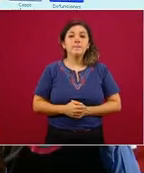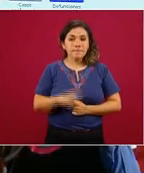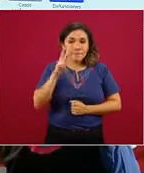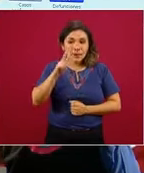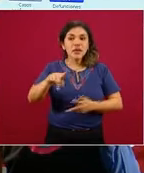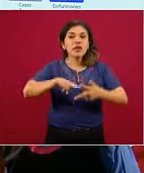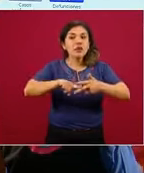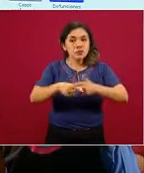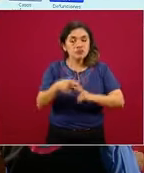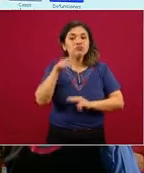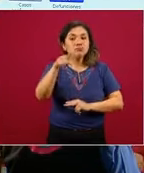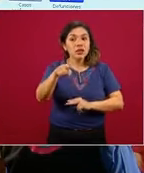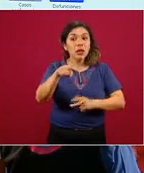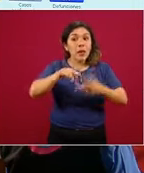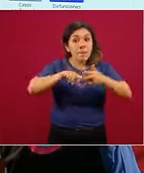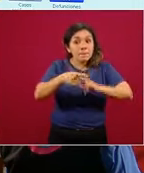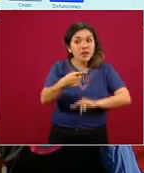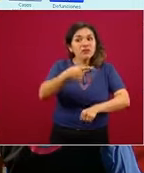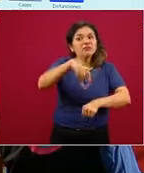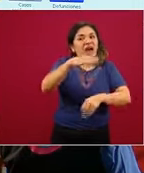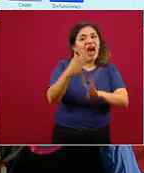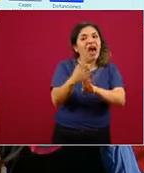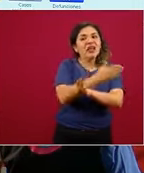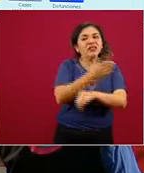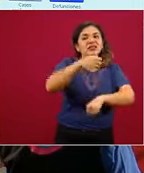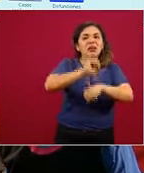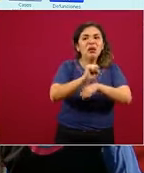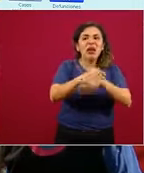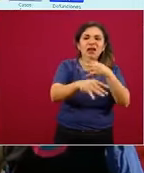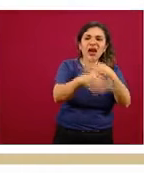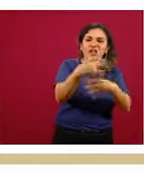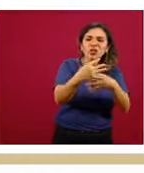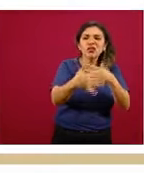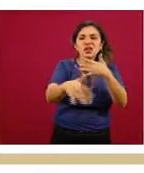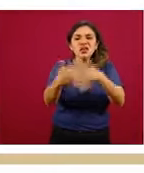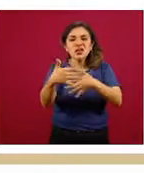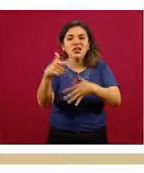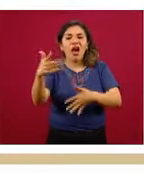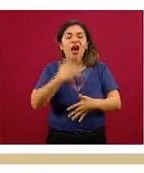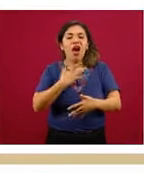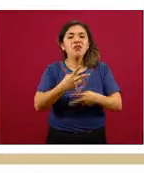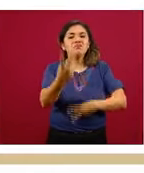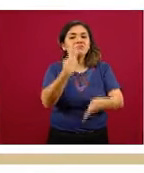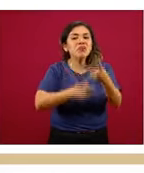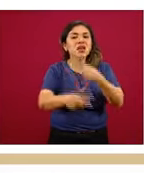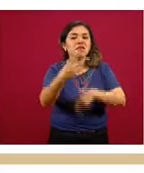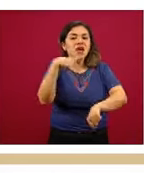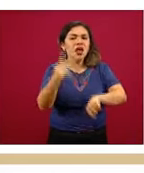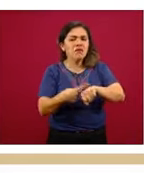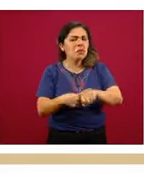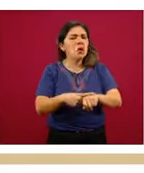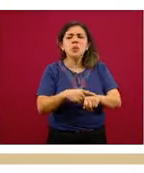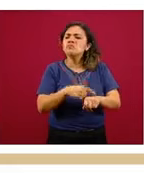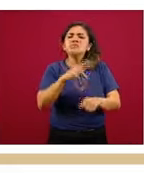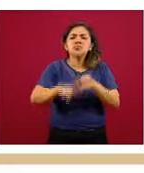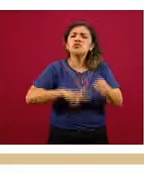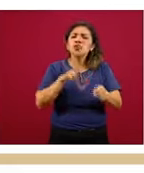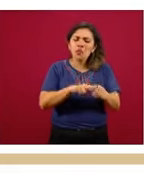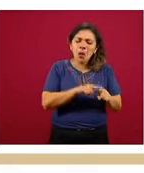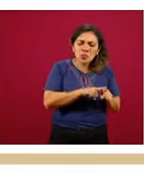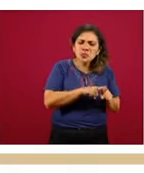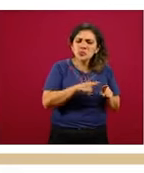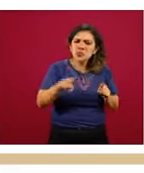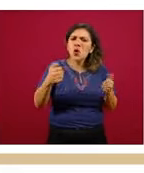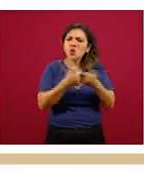Zacatecas inicia un poco más temprano, semana 14, semana 15, mantiene una transmisión muy basal, digamos que